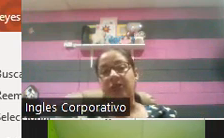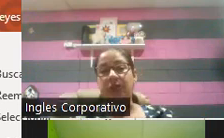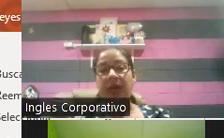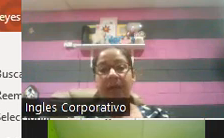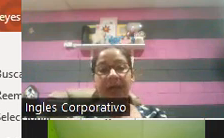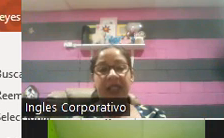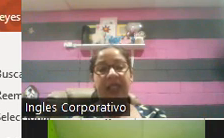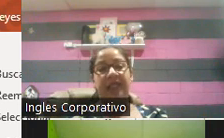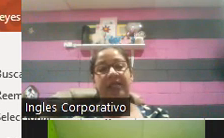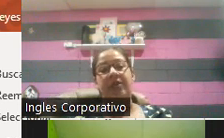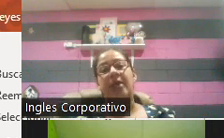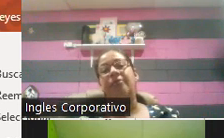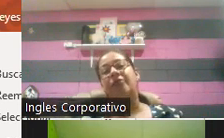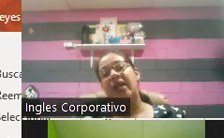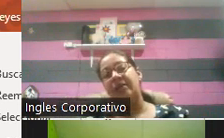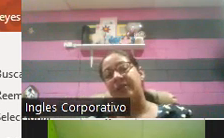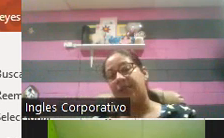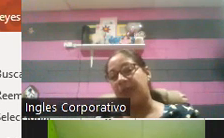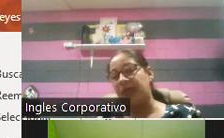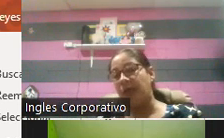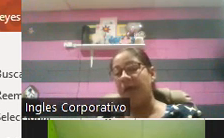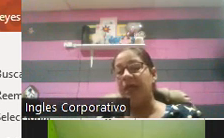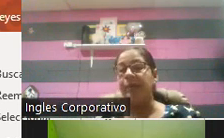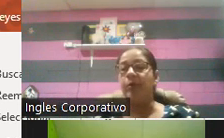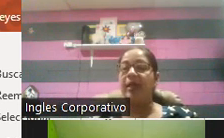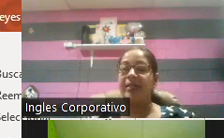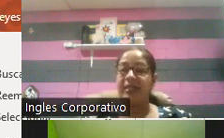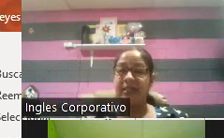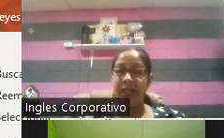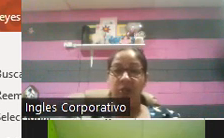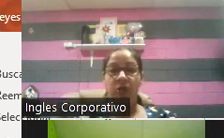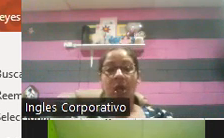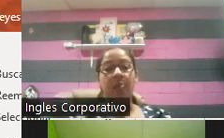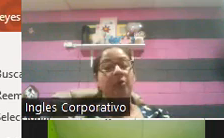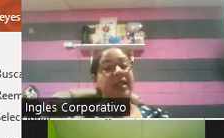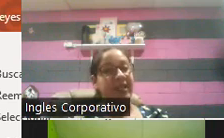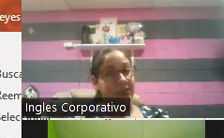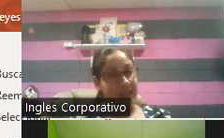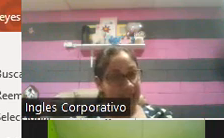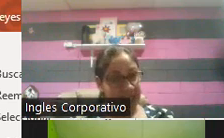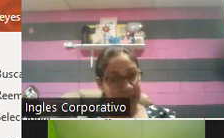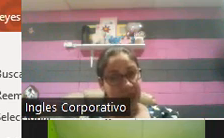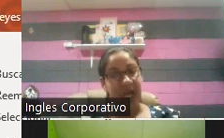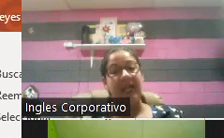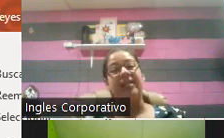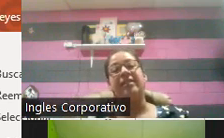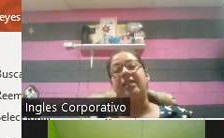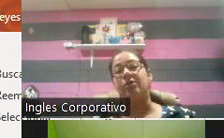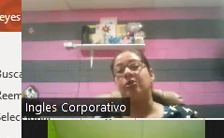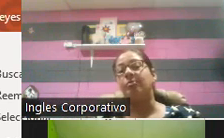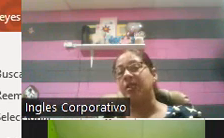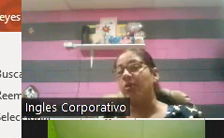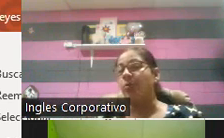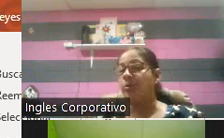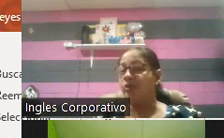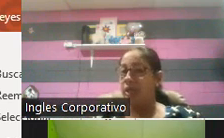pation todas las prácticas que desarrollamos fuera de nuestra página web ejemplo enlaces externos publicaciones en las redes redes sociales y